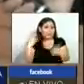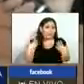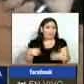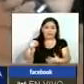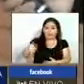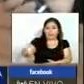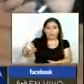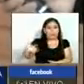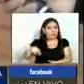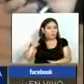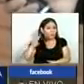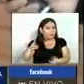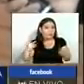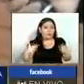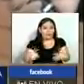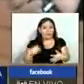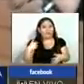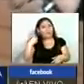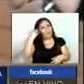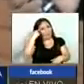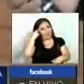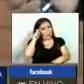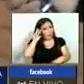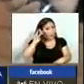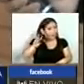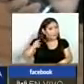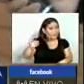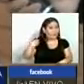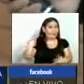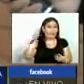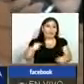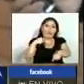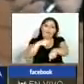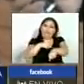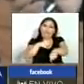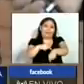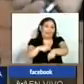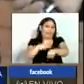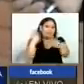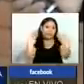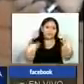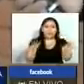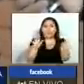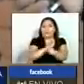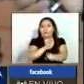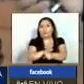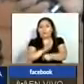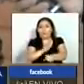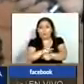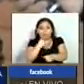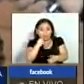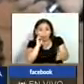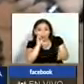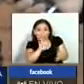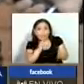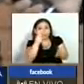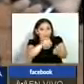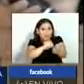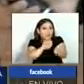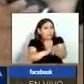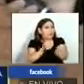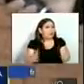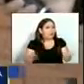Tiempo suficiente Para que ellos Puedan Este Darme El señalamiento De la audiencia